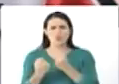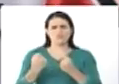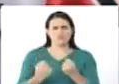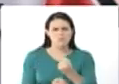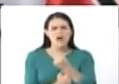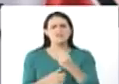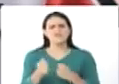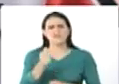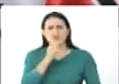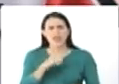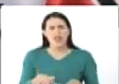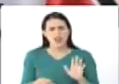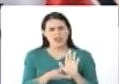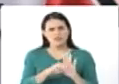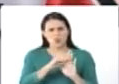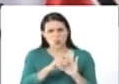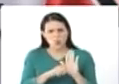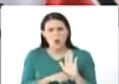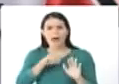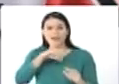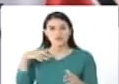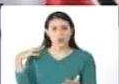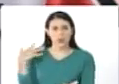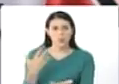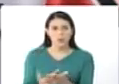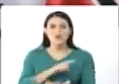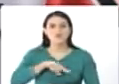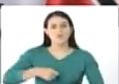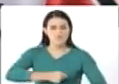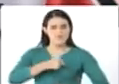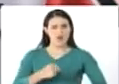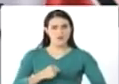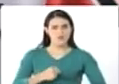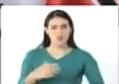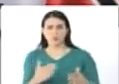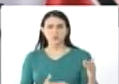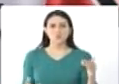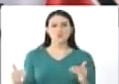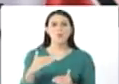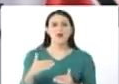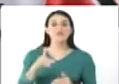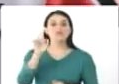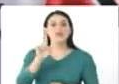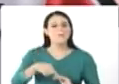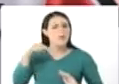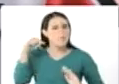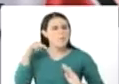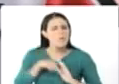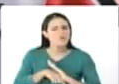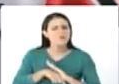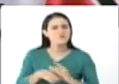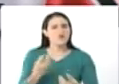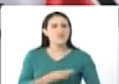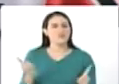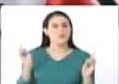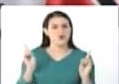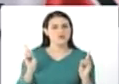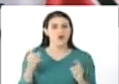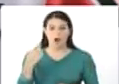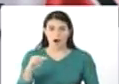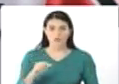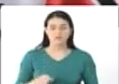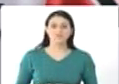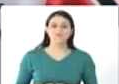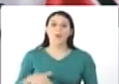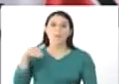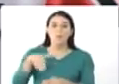Somos valientes, soberanos y profundamente democráticos. Esta elección será la victoria de la